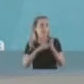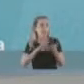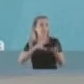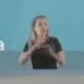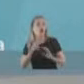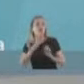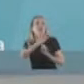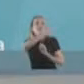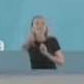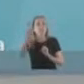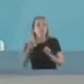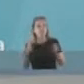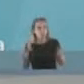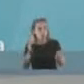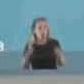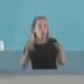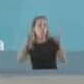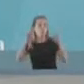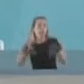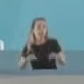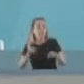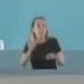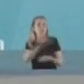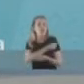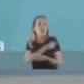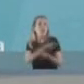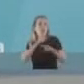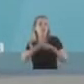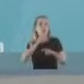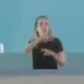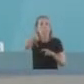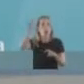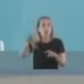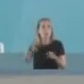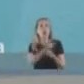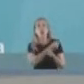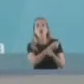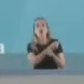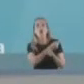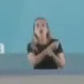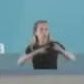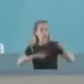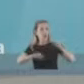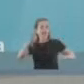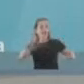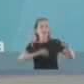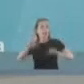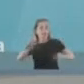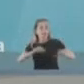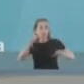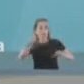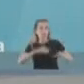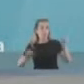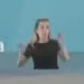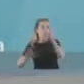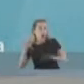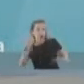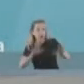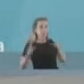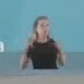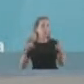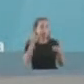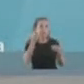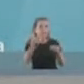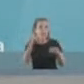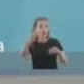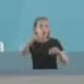tener en cuenta. Y vos fíjate que cuando yo digo hay personas que murieron mal vacunadas, que figuran en la historia clínica, a lo mejor